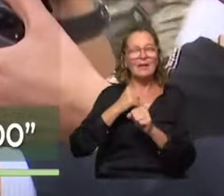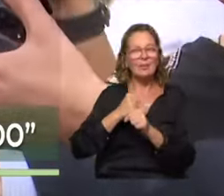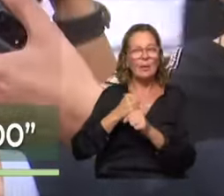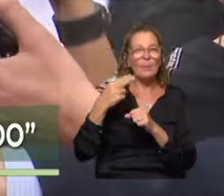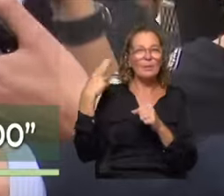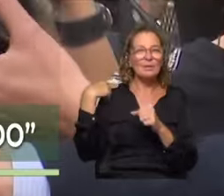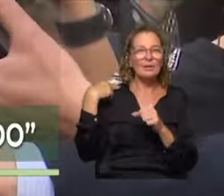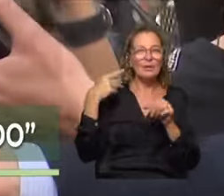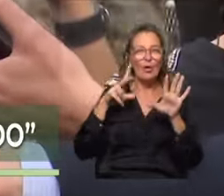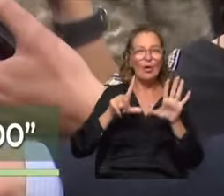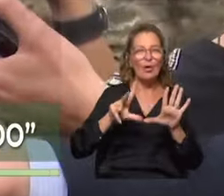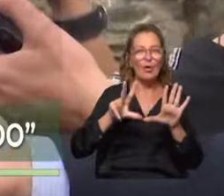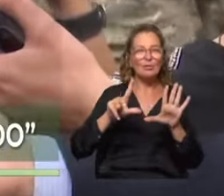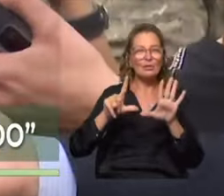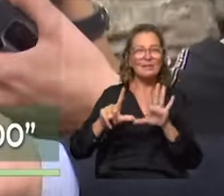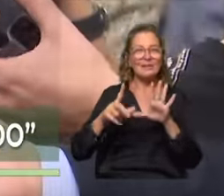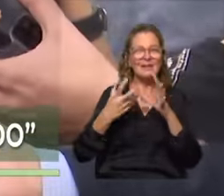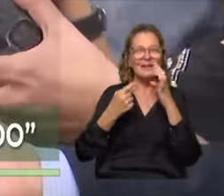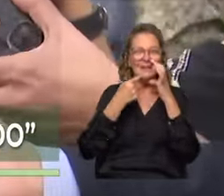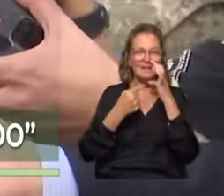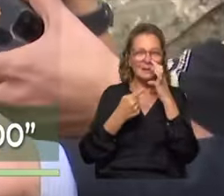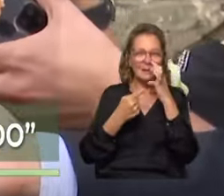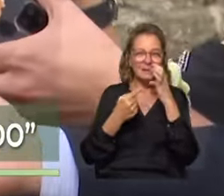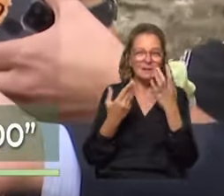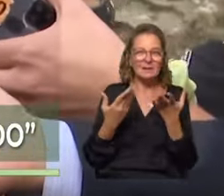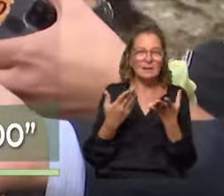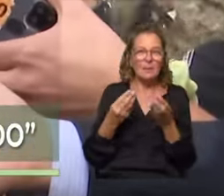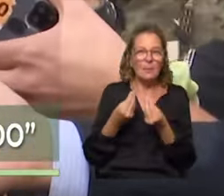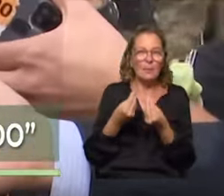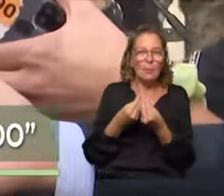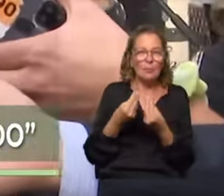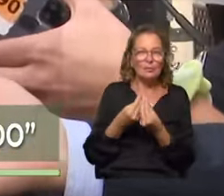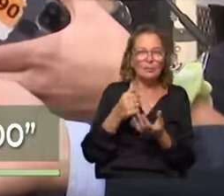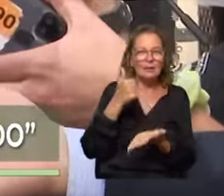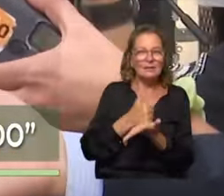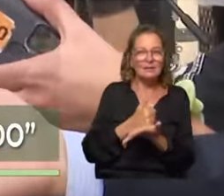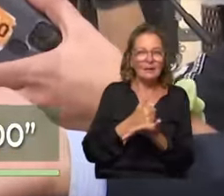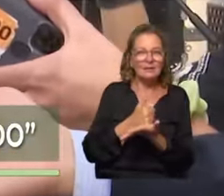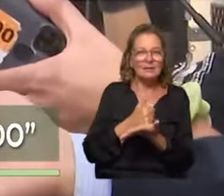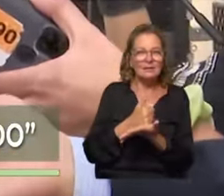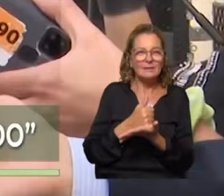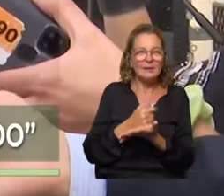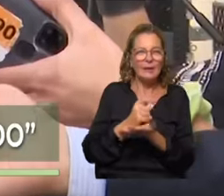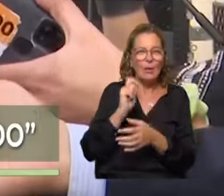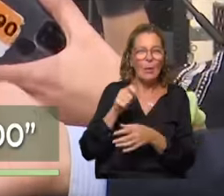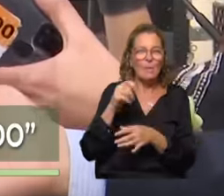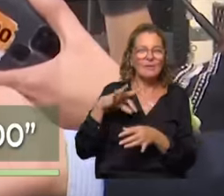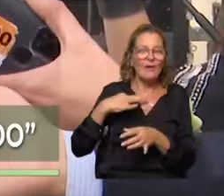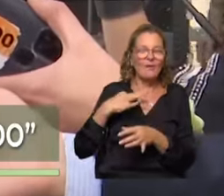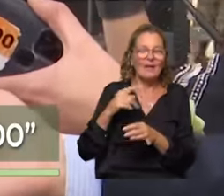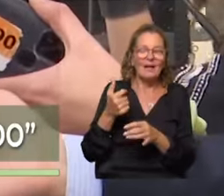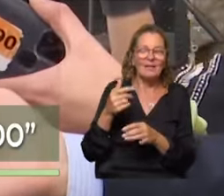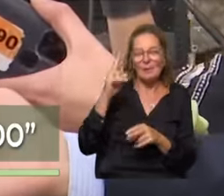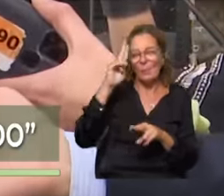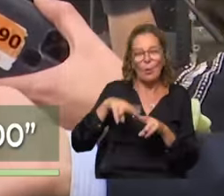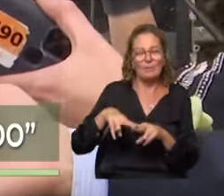creo que tenía 8 o 7. ¿Qué quiere decir eso? Que la gran mayoría de los que estuvieron están cumpliendo el ciclo de la vida y se